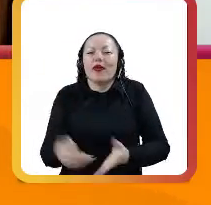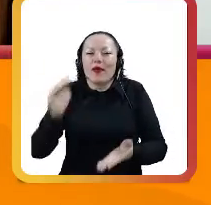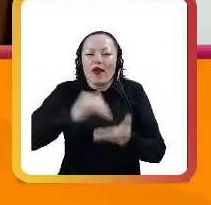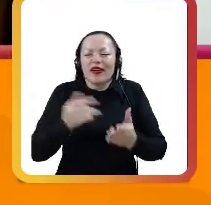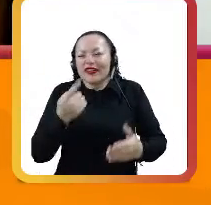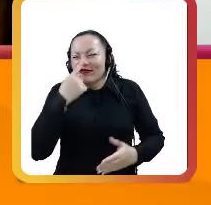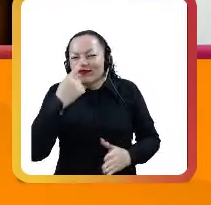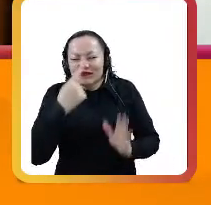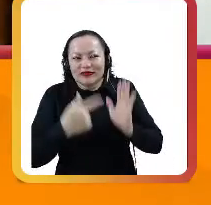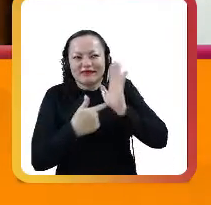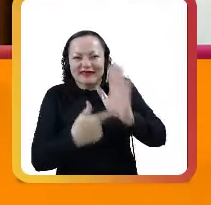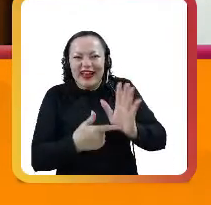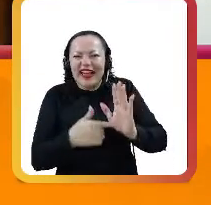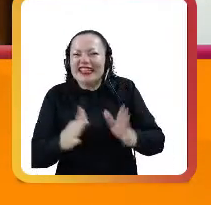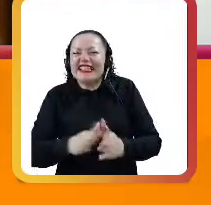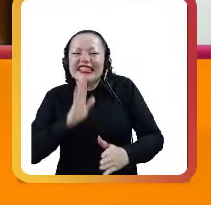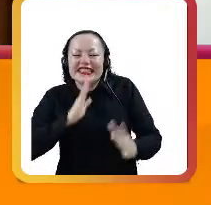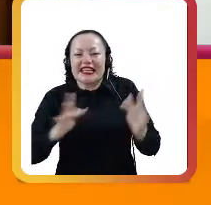están conectados por ahí.